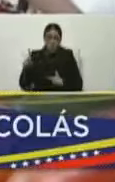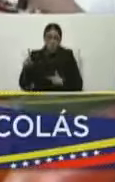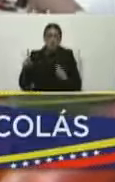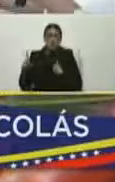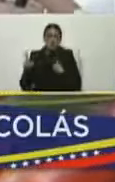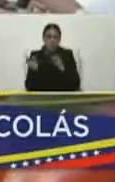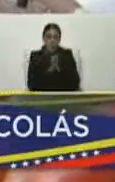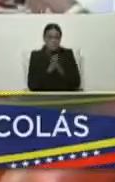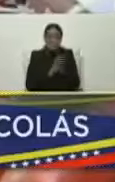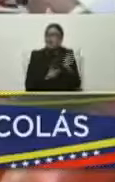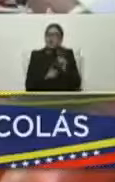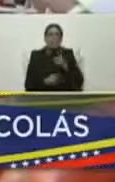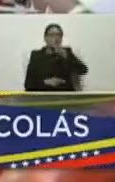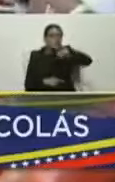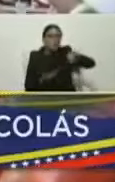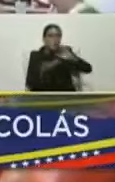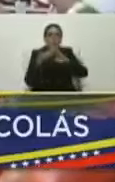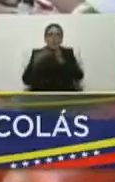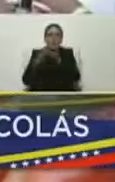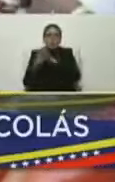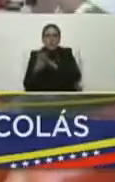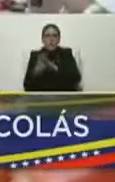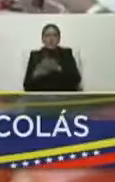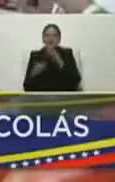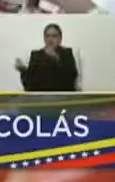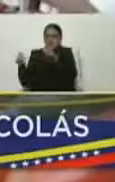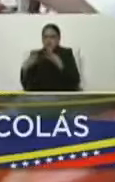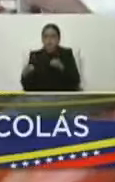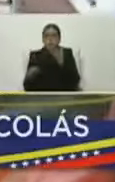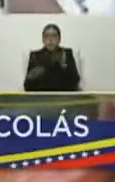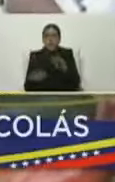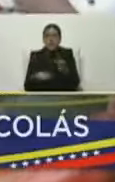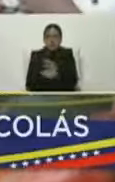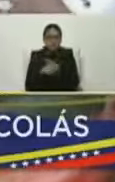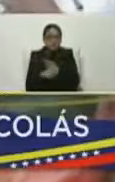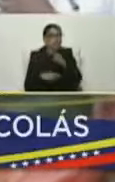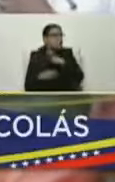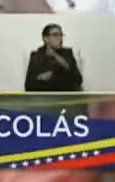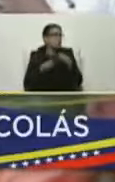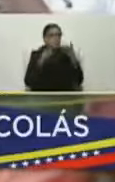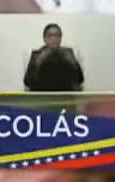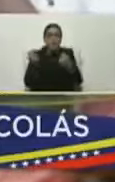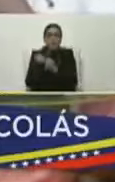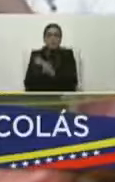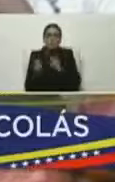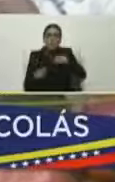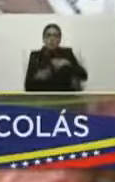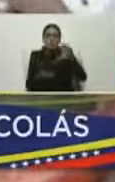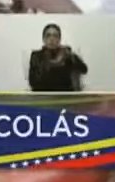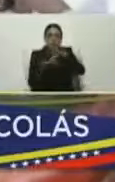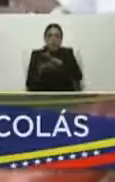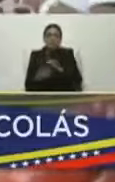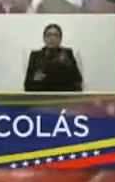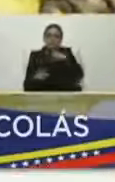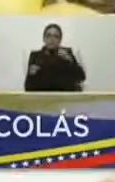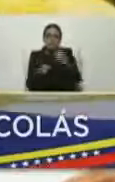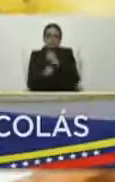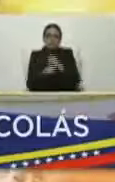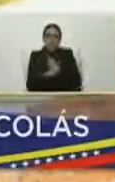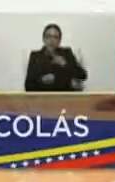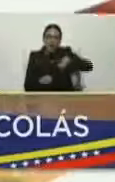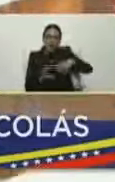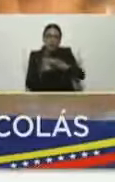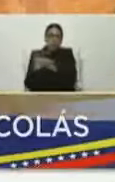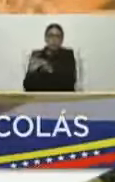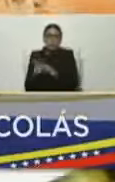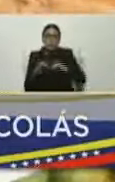comerciante, sino a la comunidad, porque damos un producto de buena calidad sin tener que dirigirse a los centros urbanos, hacia los supermercados, hacia el abasto.